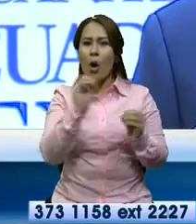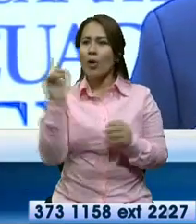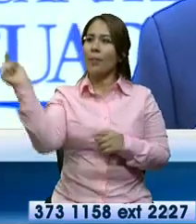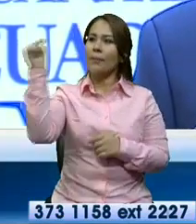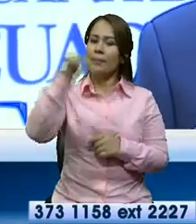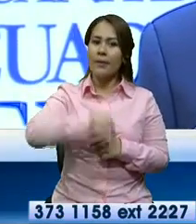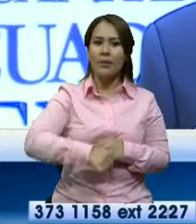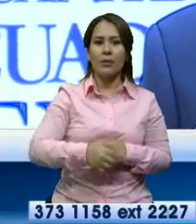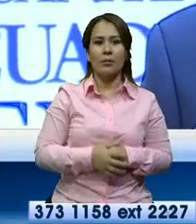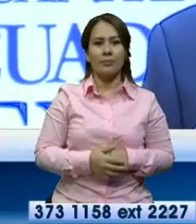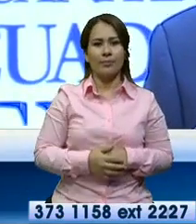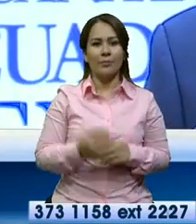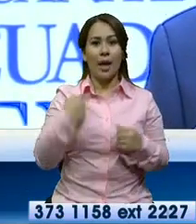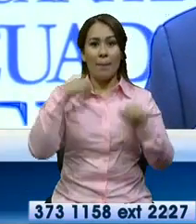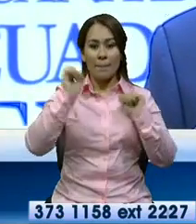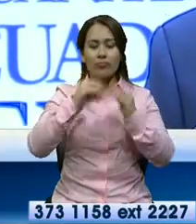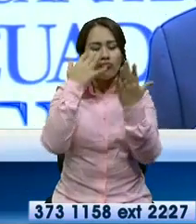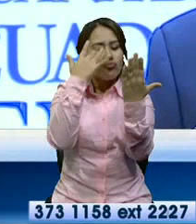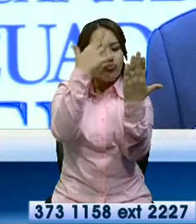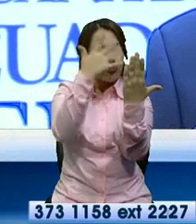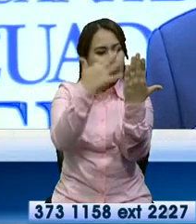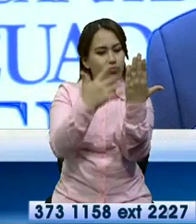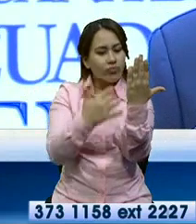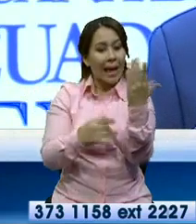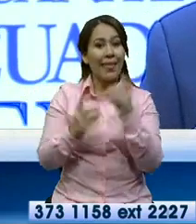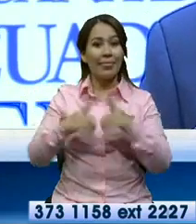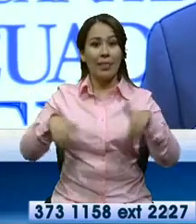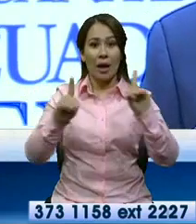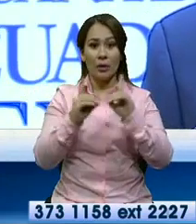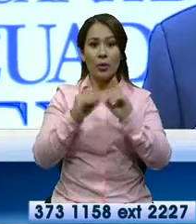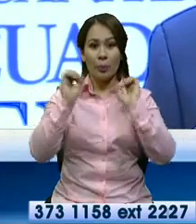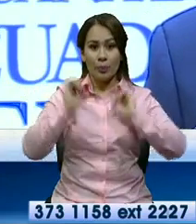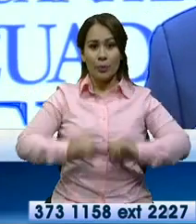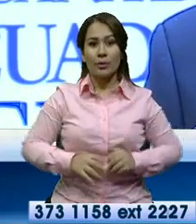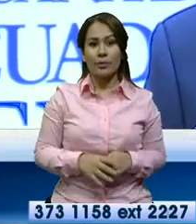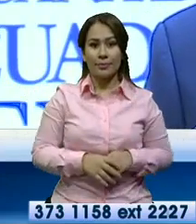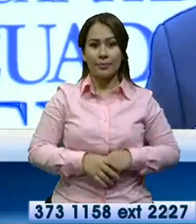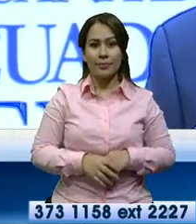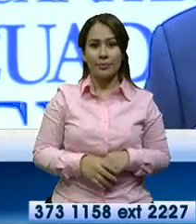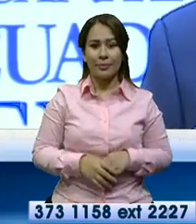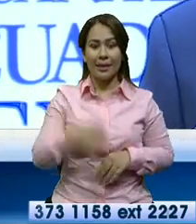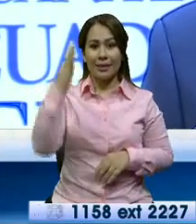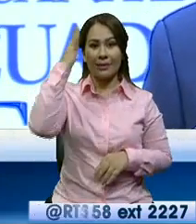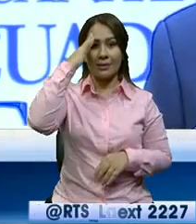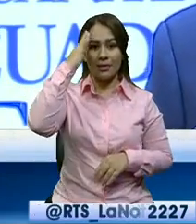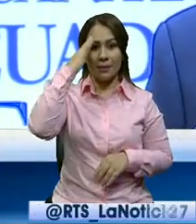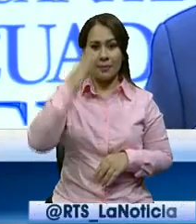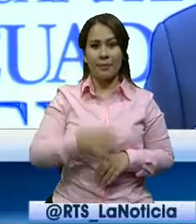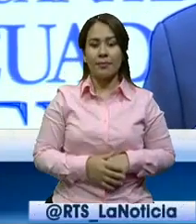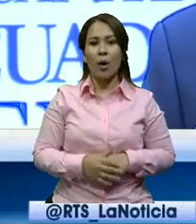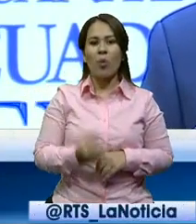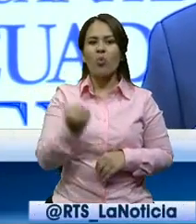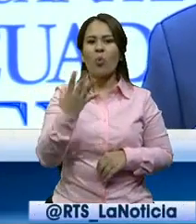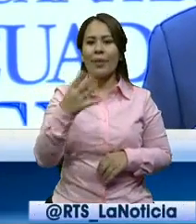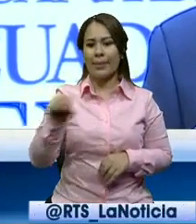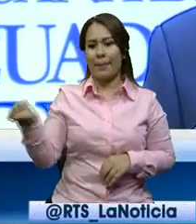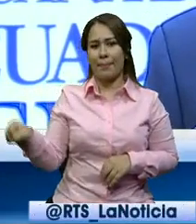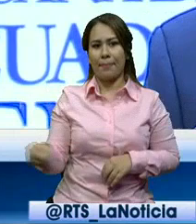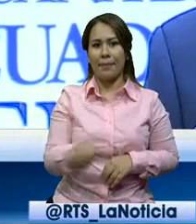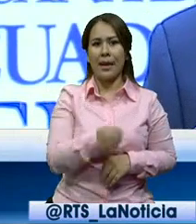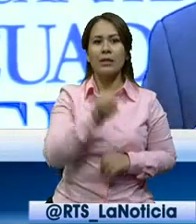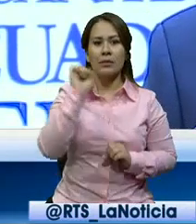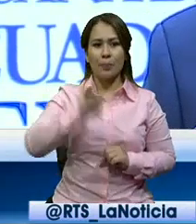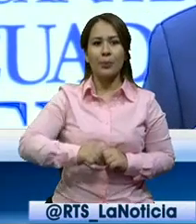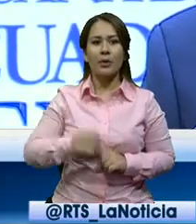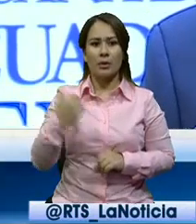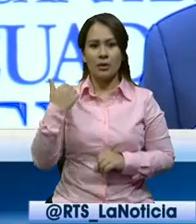viene. Esto nos permite a nosotros, con esta información, poder también saber el número de maletas que puede estar